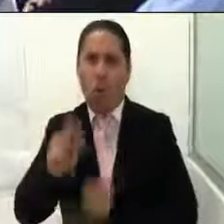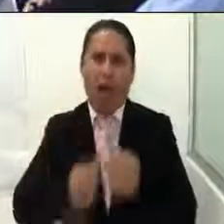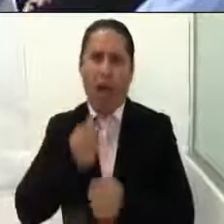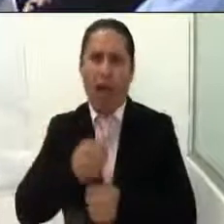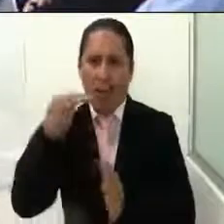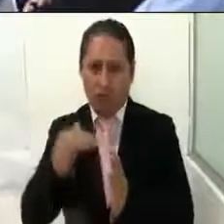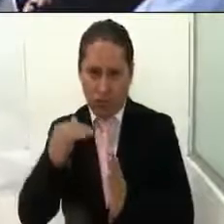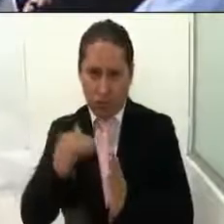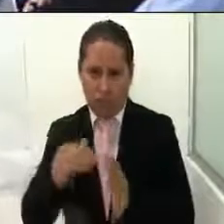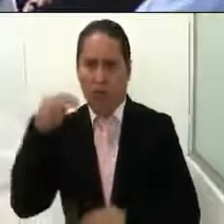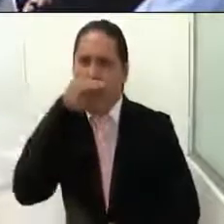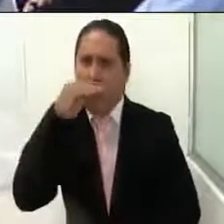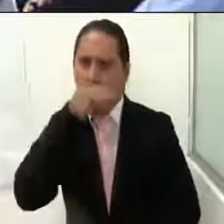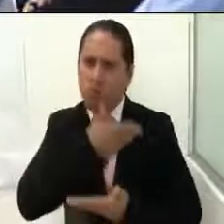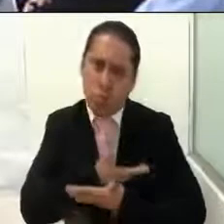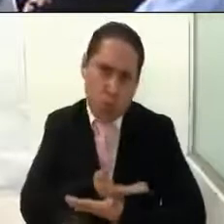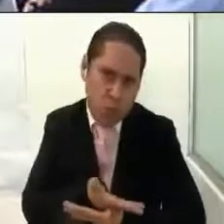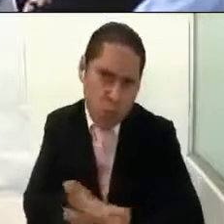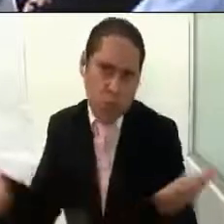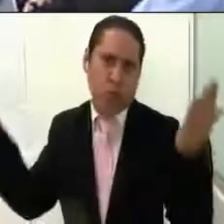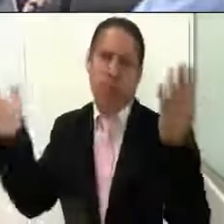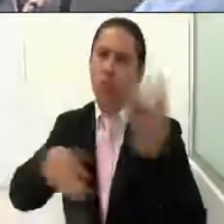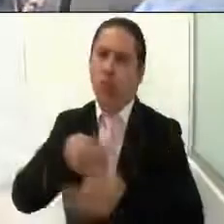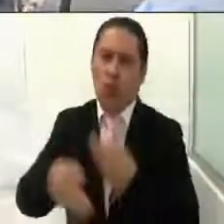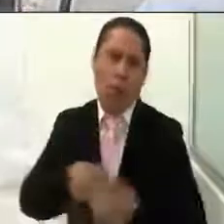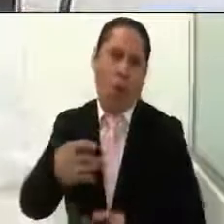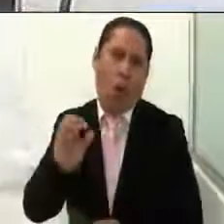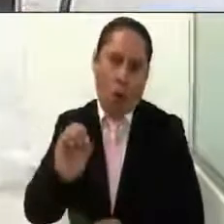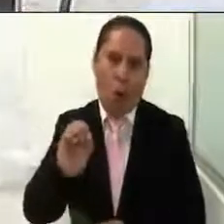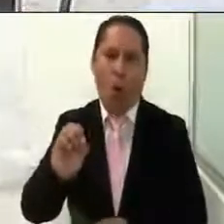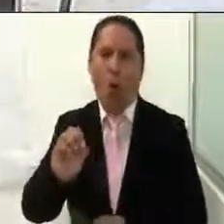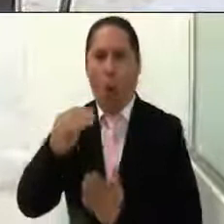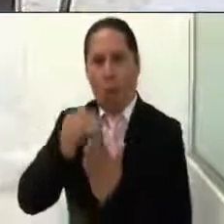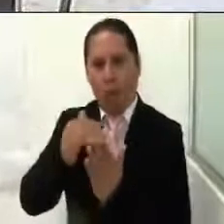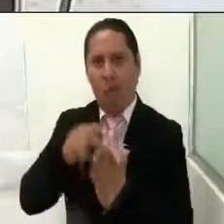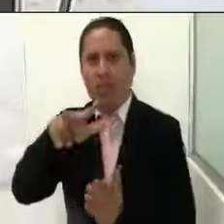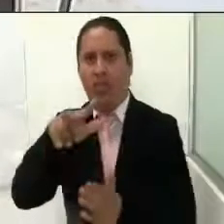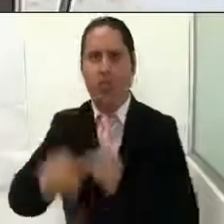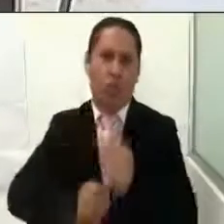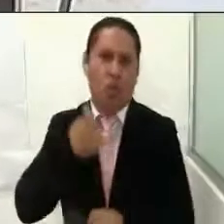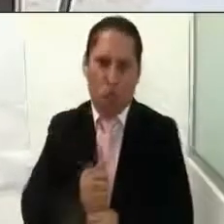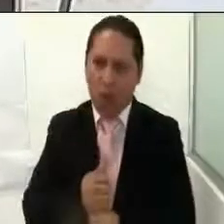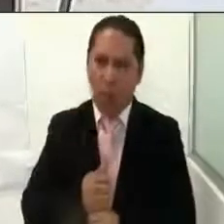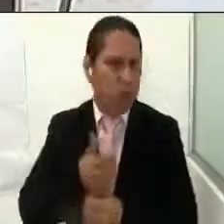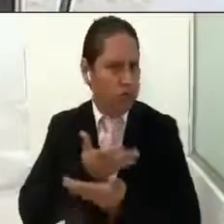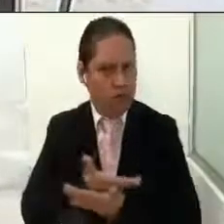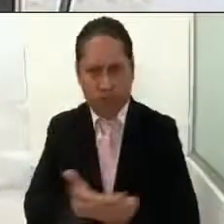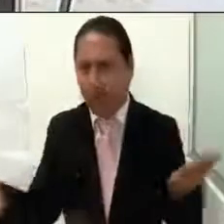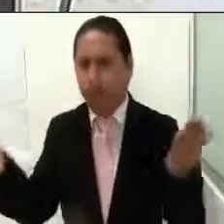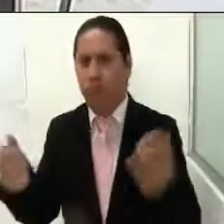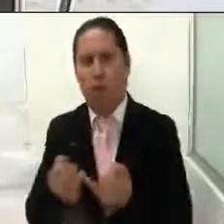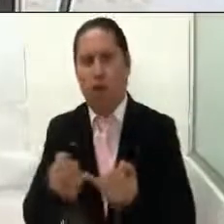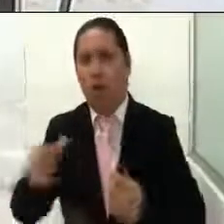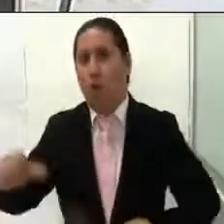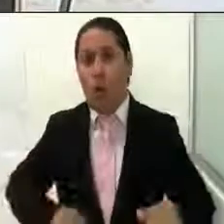gratuita menores de 18 años y a mayores de 18 años y otros actos del estado civil lo